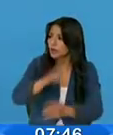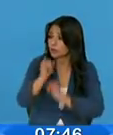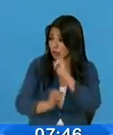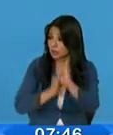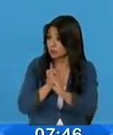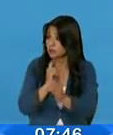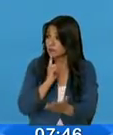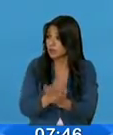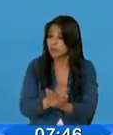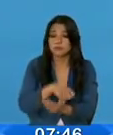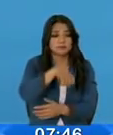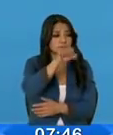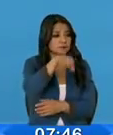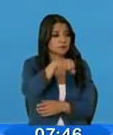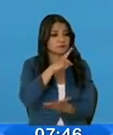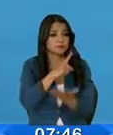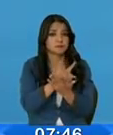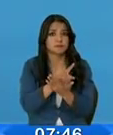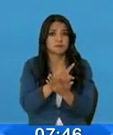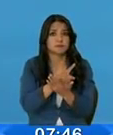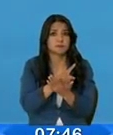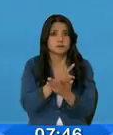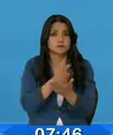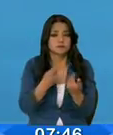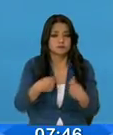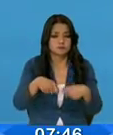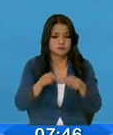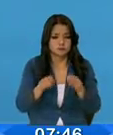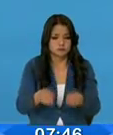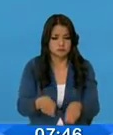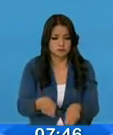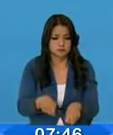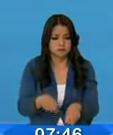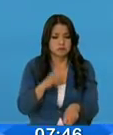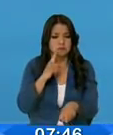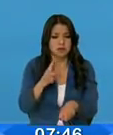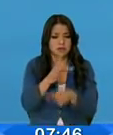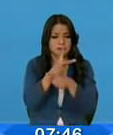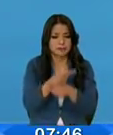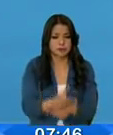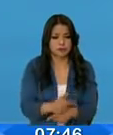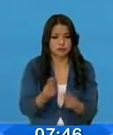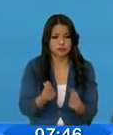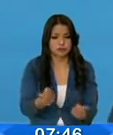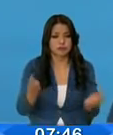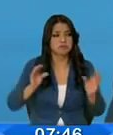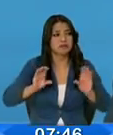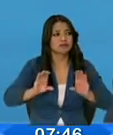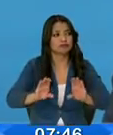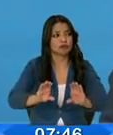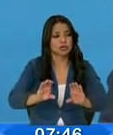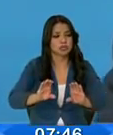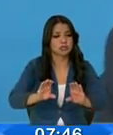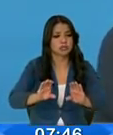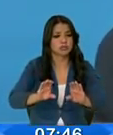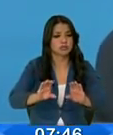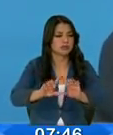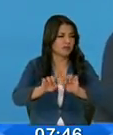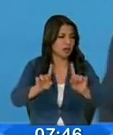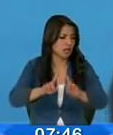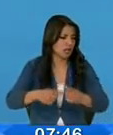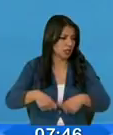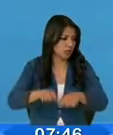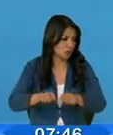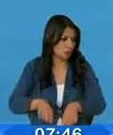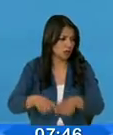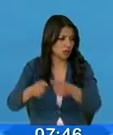Claro, el Tratado Bilateral para la Protección de las Inversiones, los varios tratados,